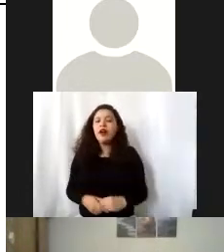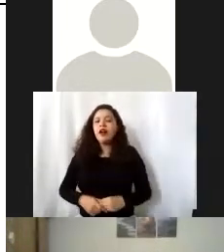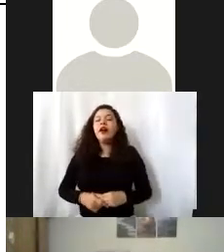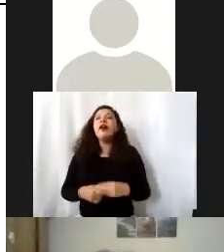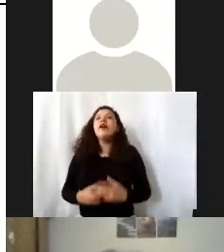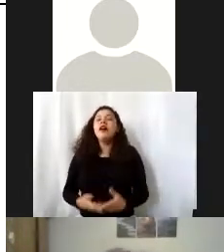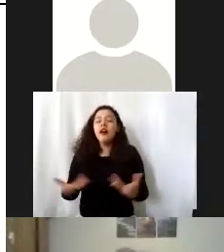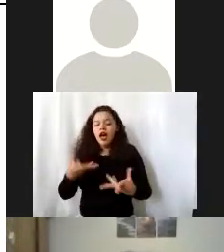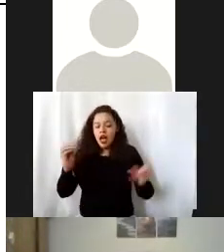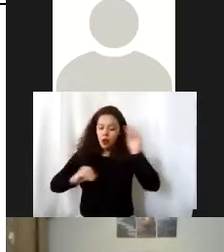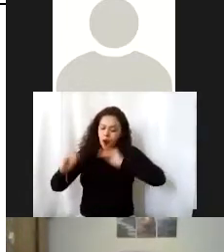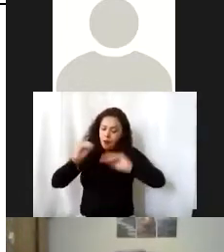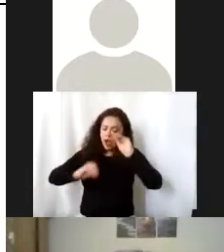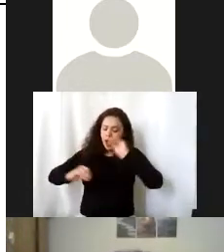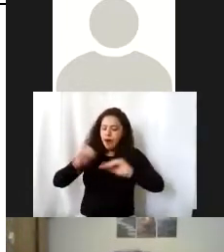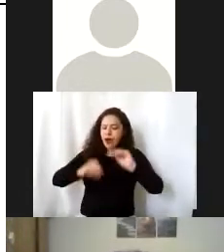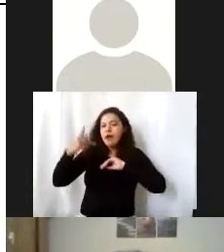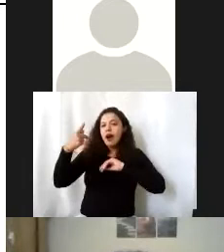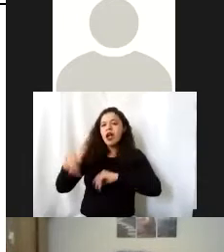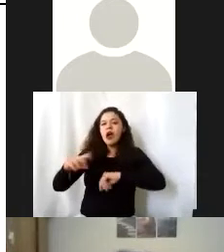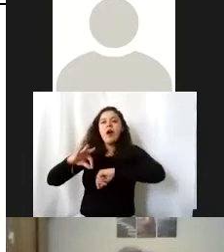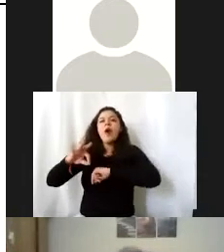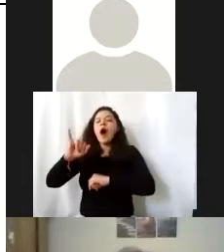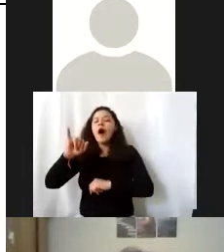elaborar su instrumento, ¿no?